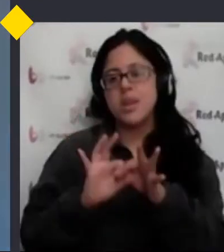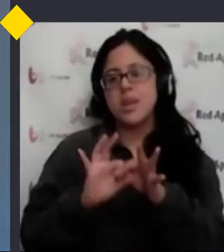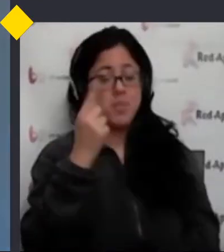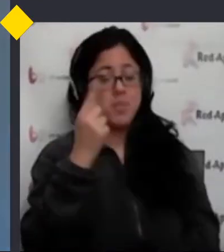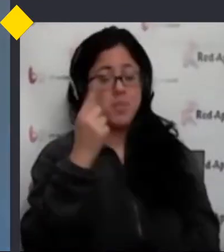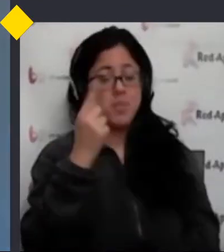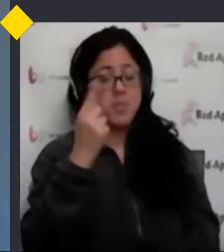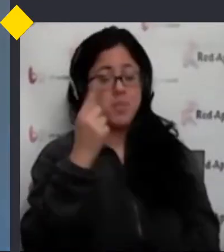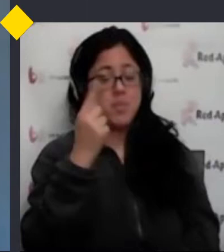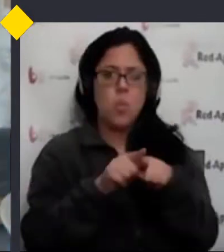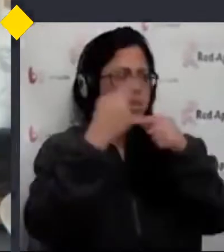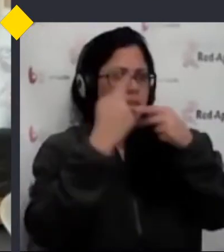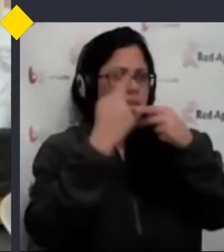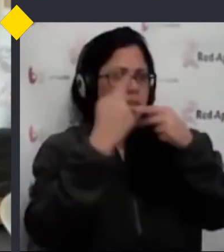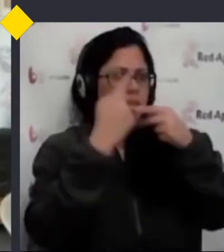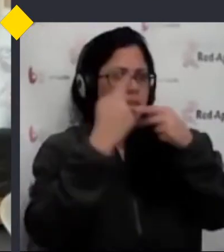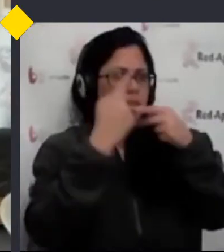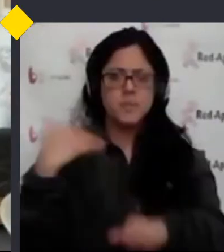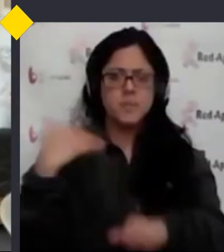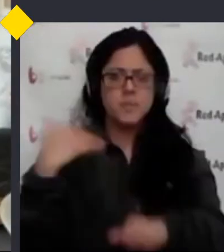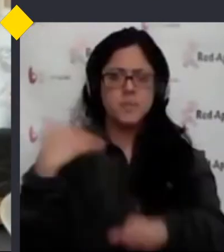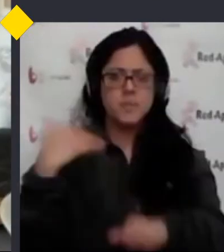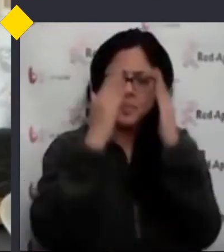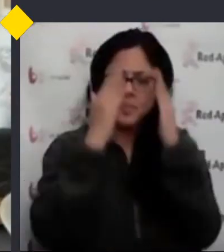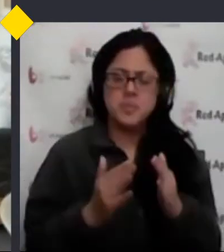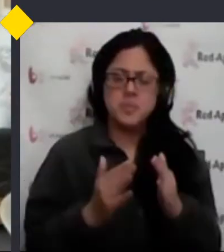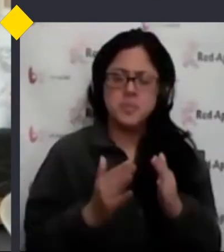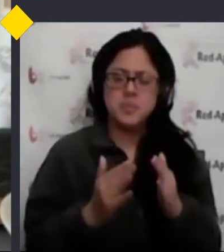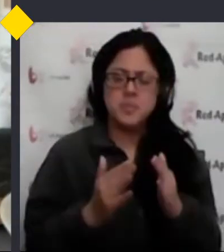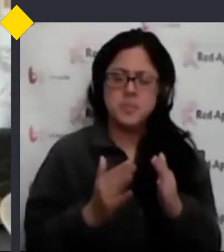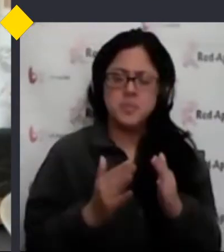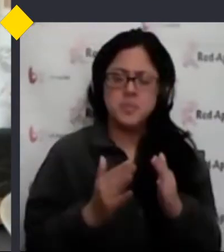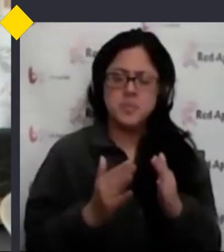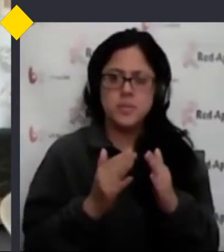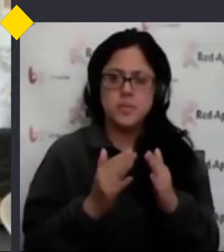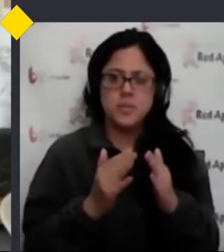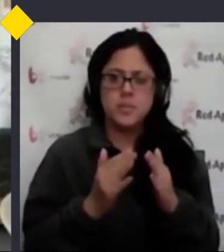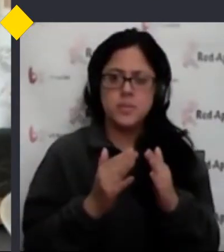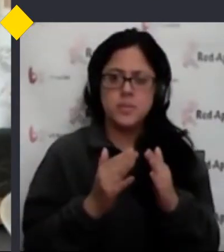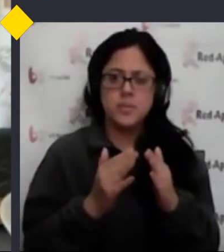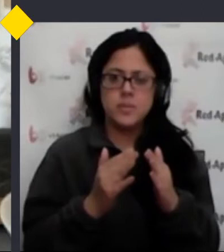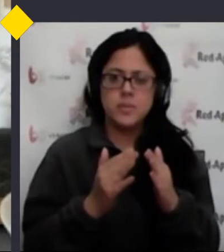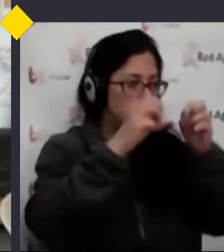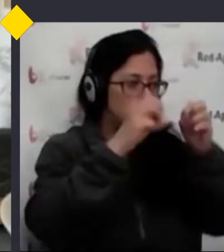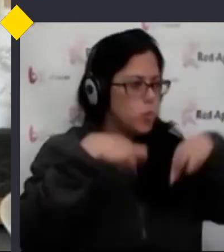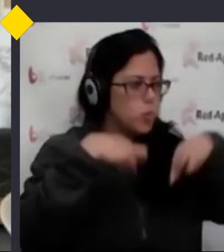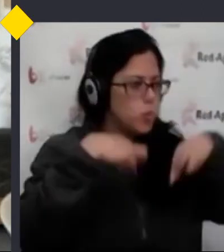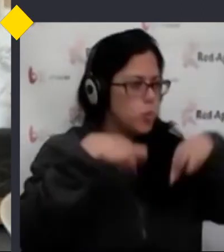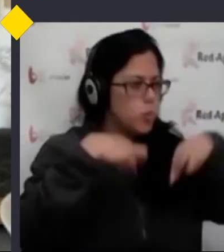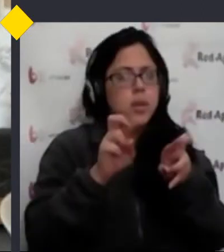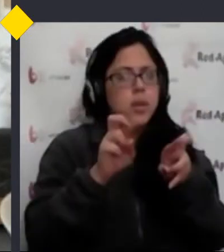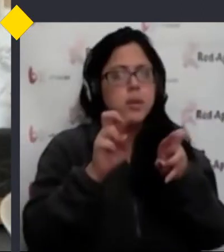de temas. Me llama la atención en el fondo conceptos como esto es una oportunidad,